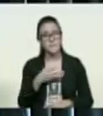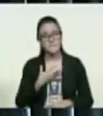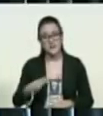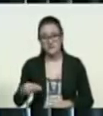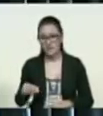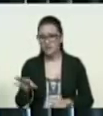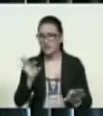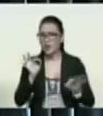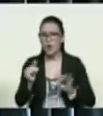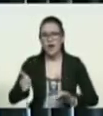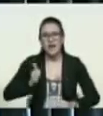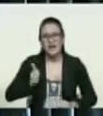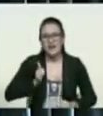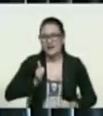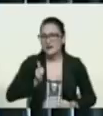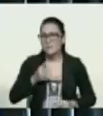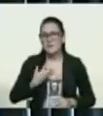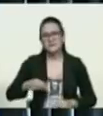dé la gana.